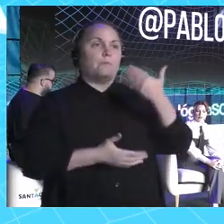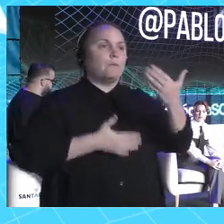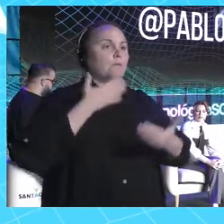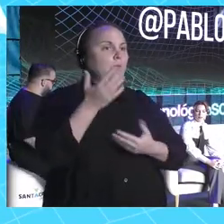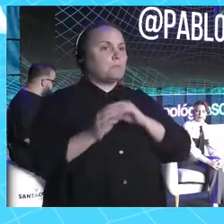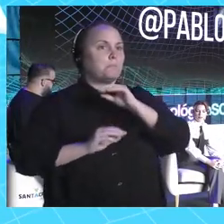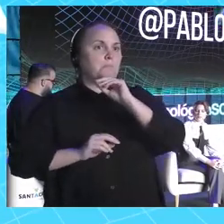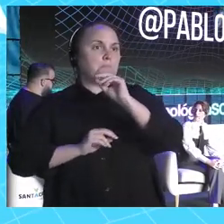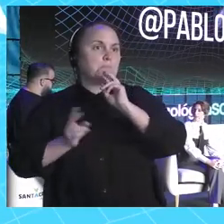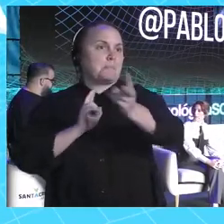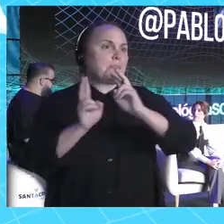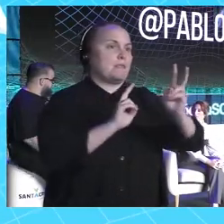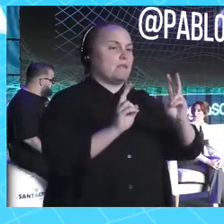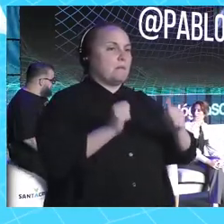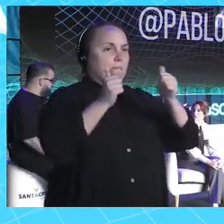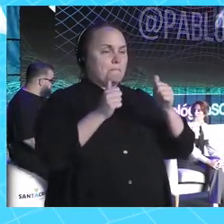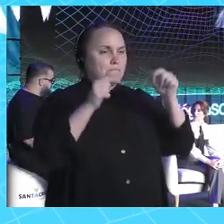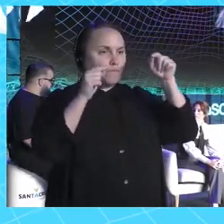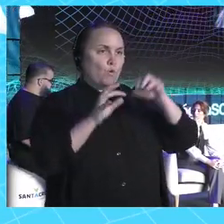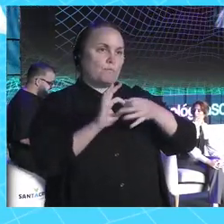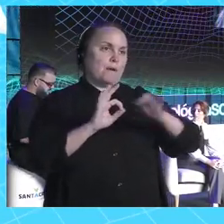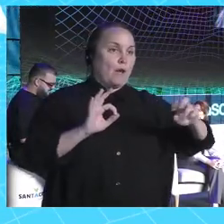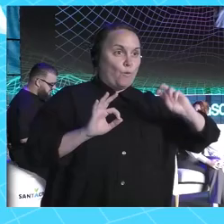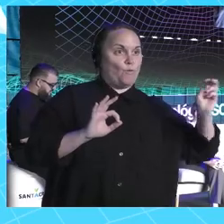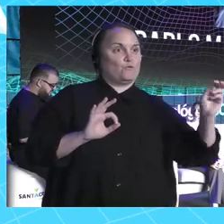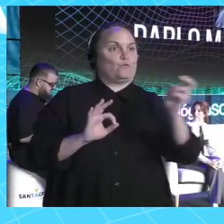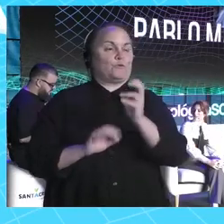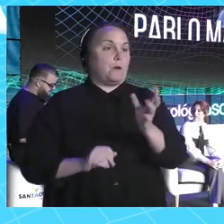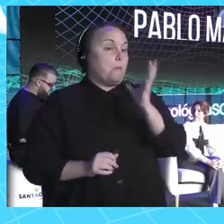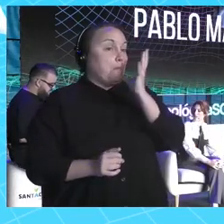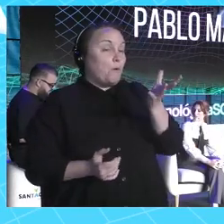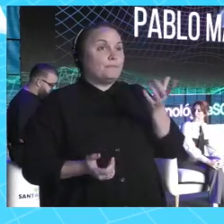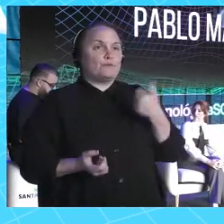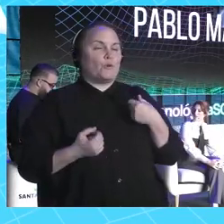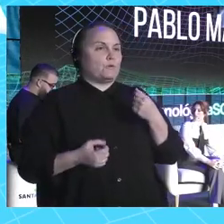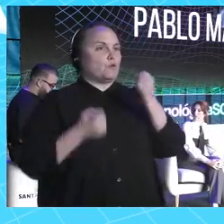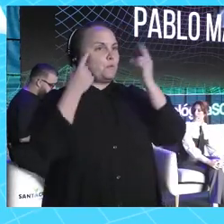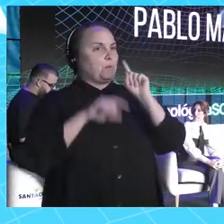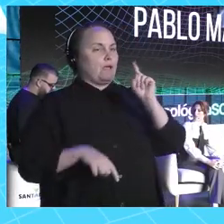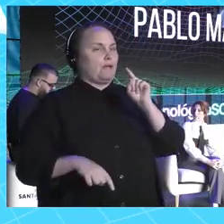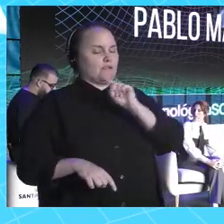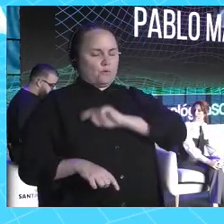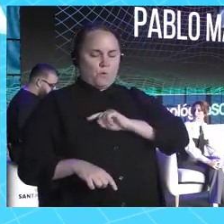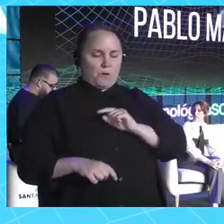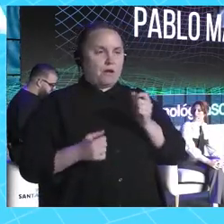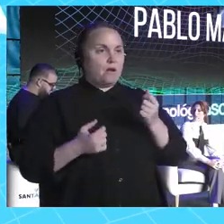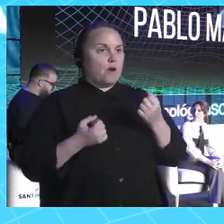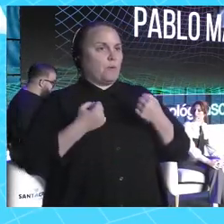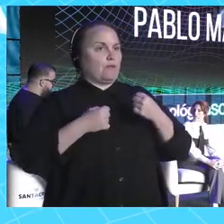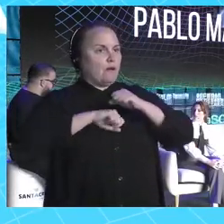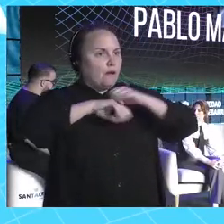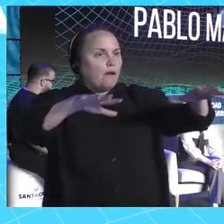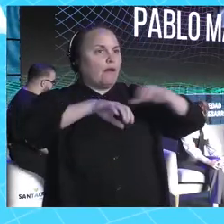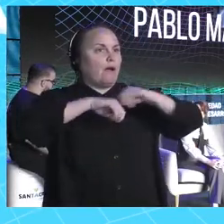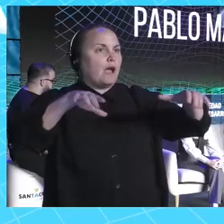más movidas como digo yo porque no soy consciente de lo que de lo que pueda llegar o sea del poder que puede llegar a